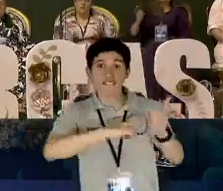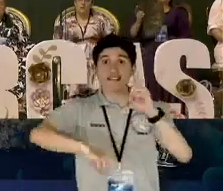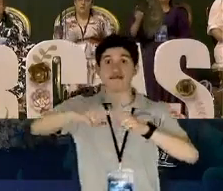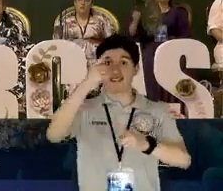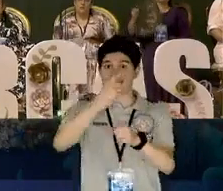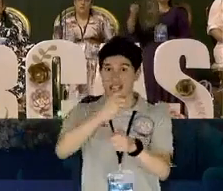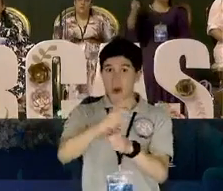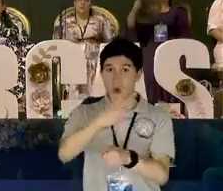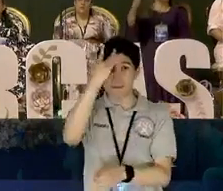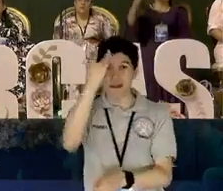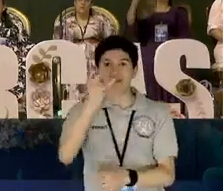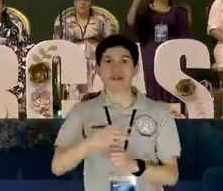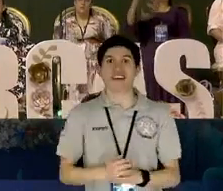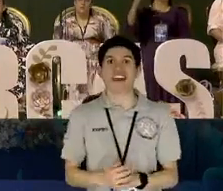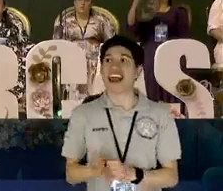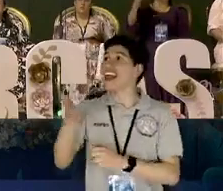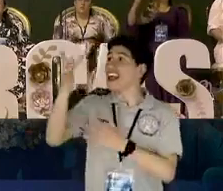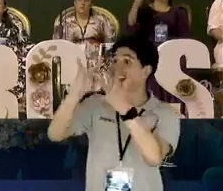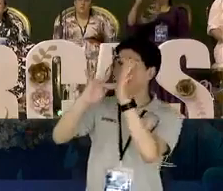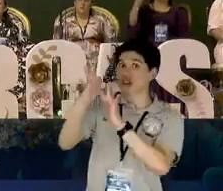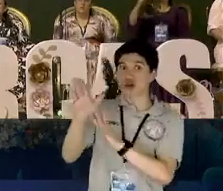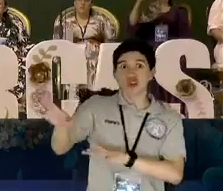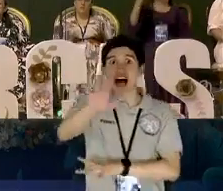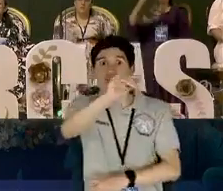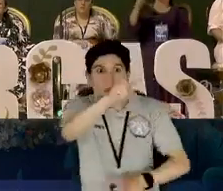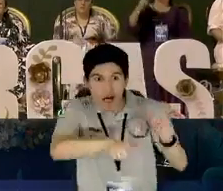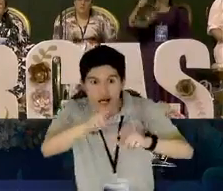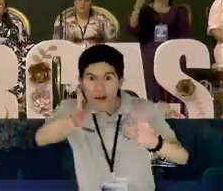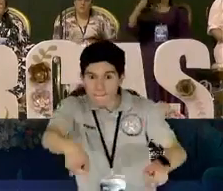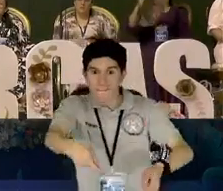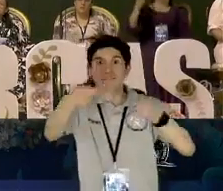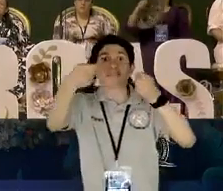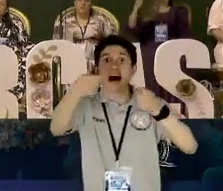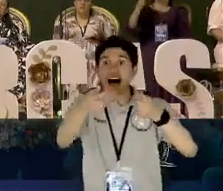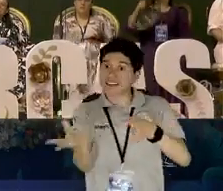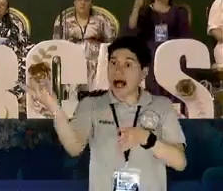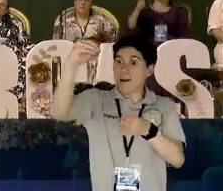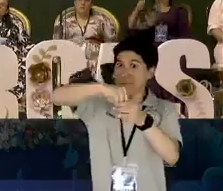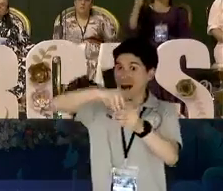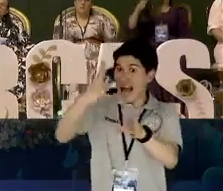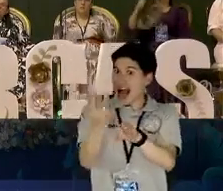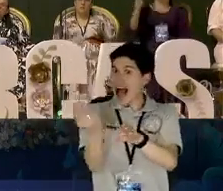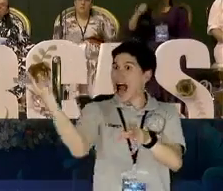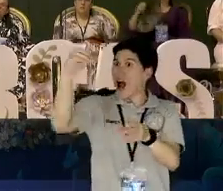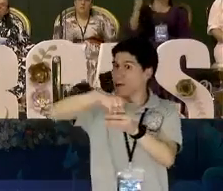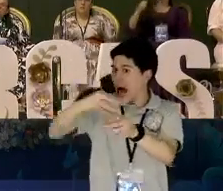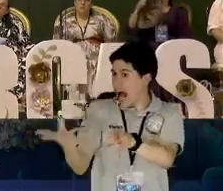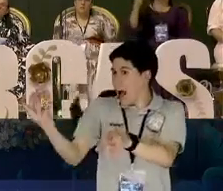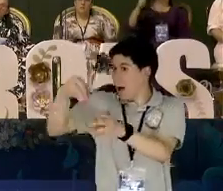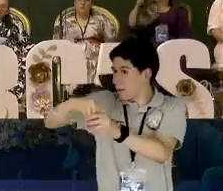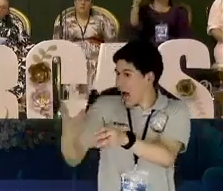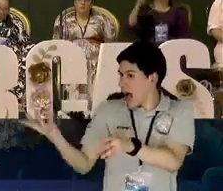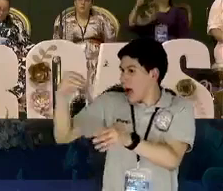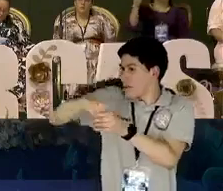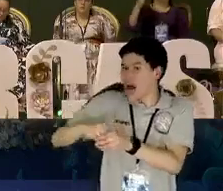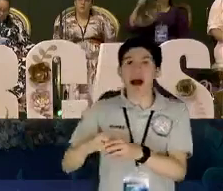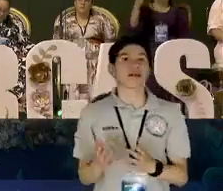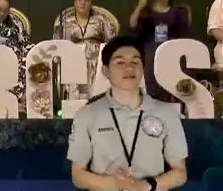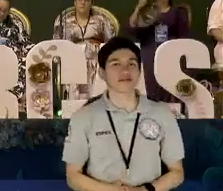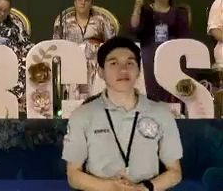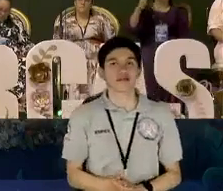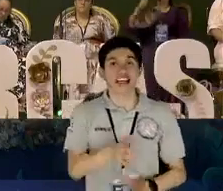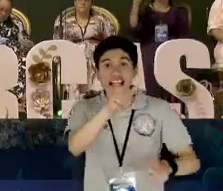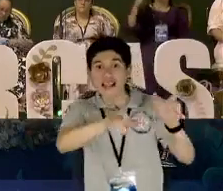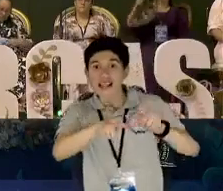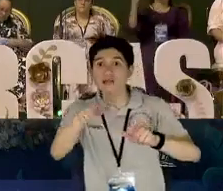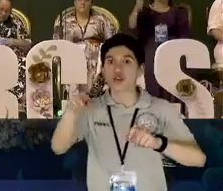iglesia todos los que han de ser salvos. Y permanecer en la unidad hace que la gente entonces pueda observar que hay